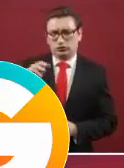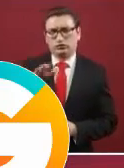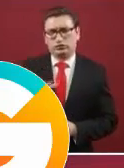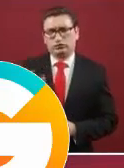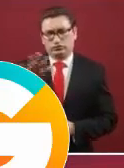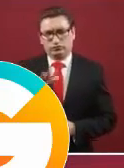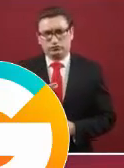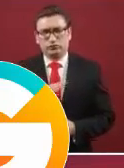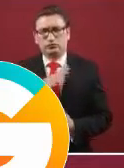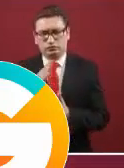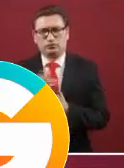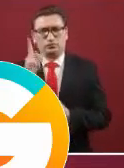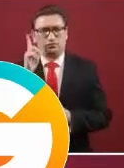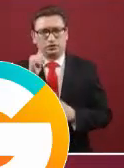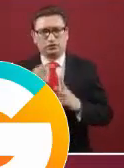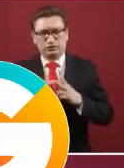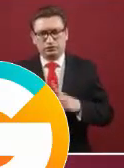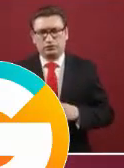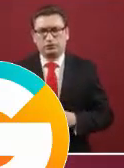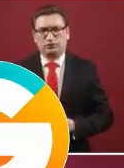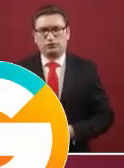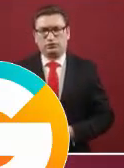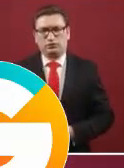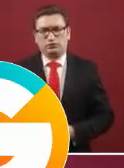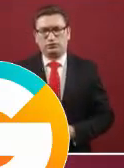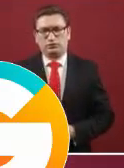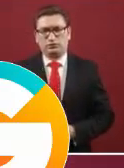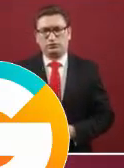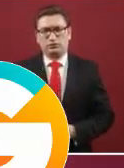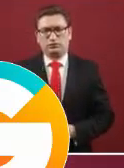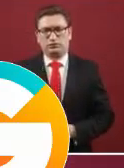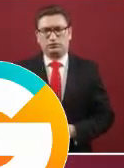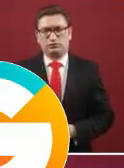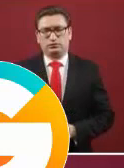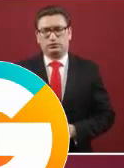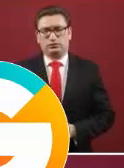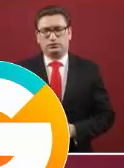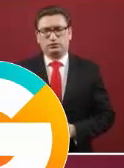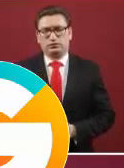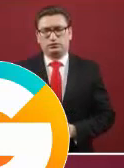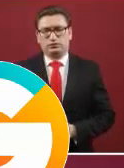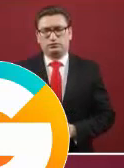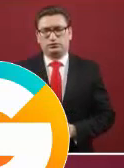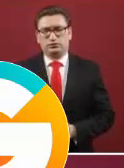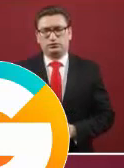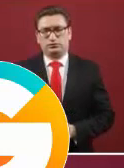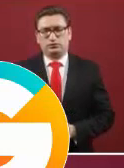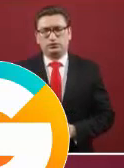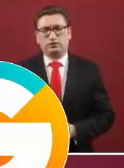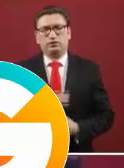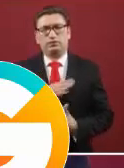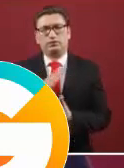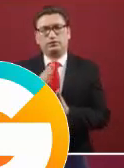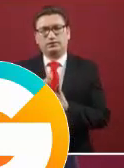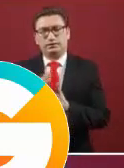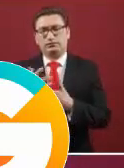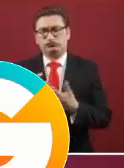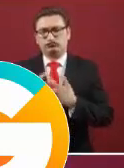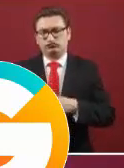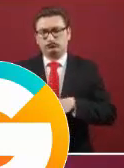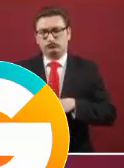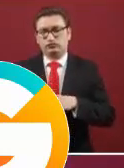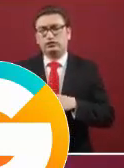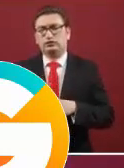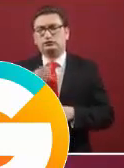a comenzar mañana, vamos a estar en la refinería